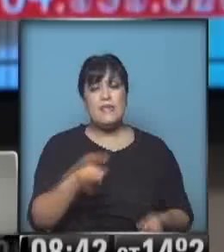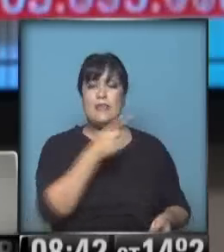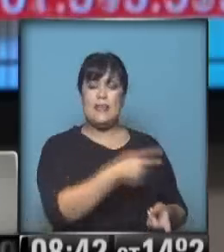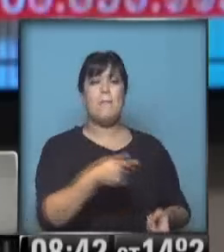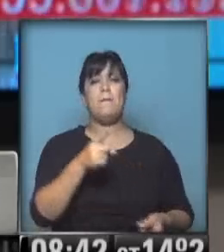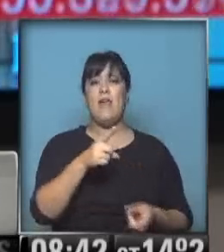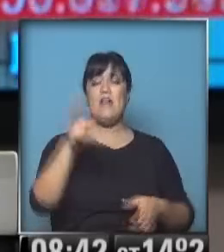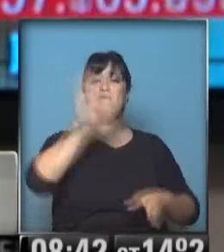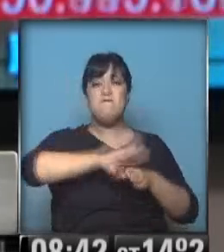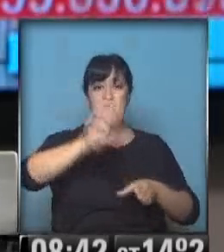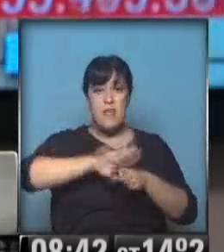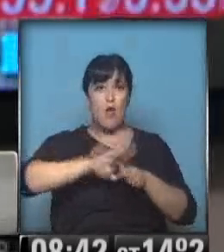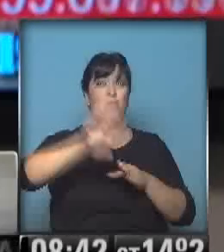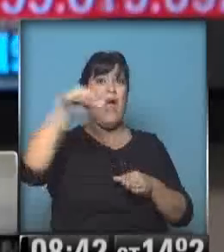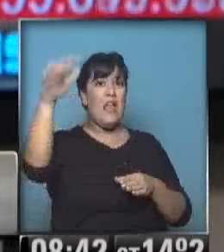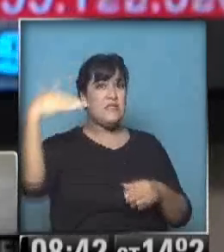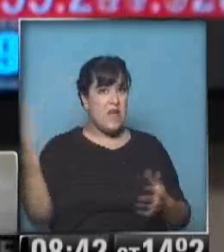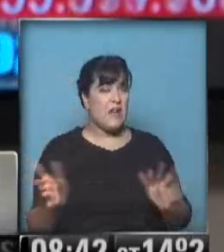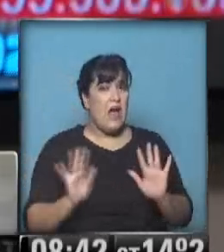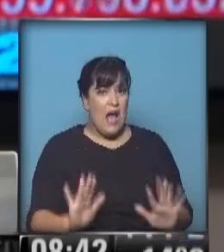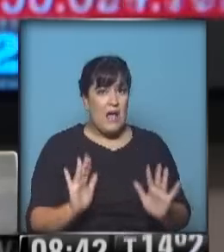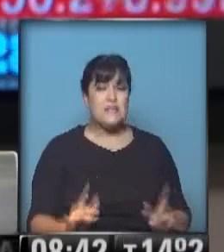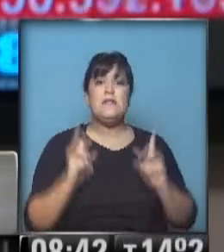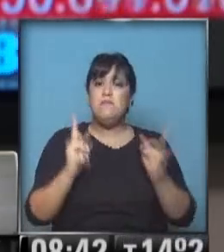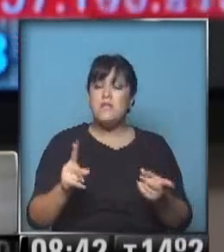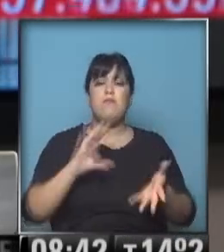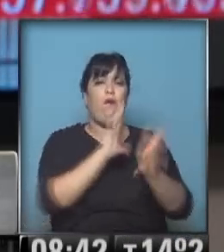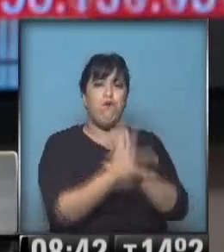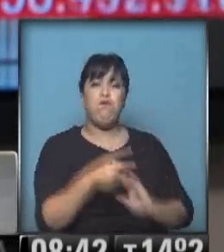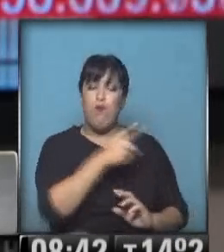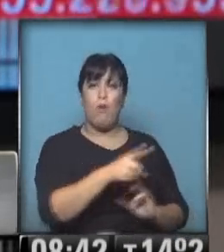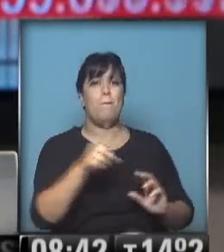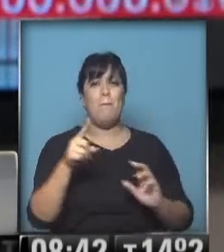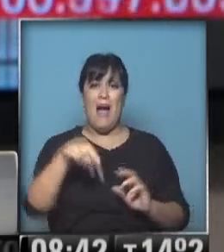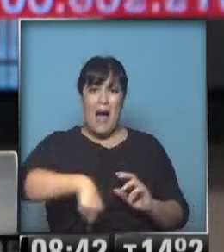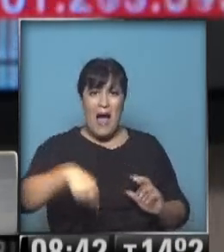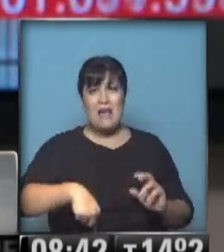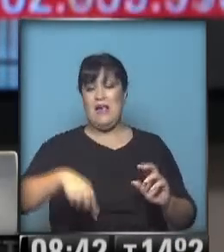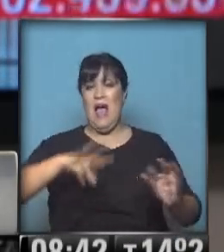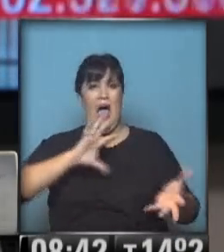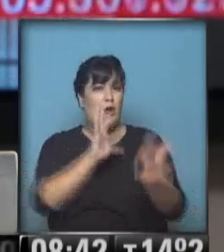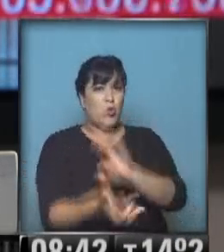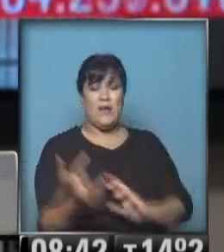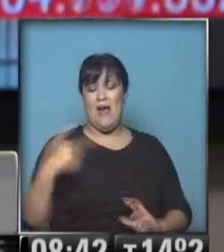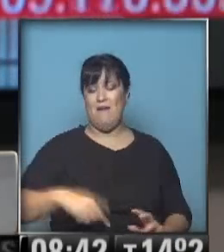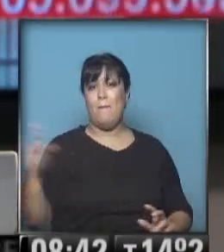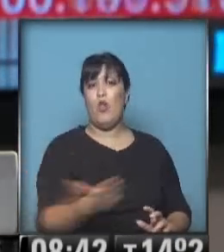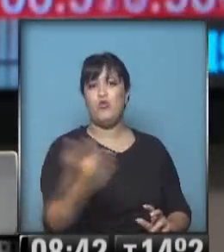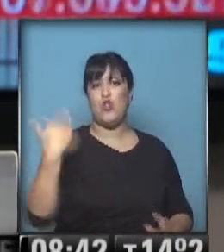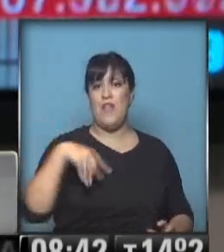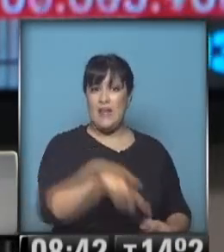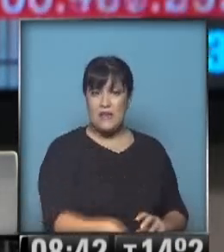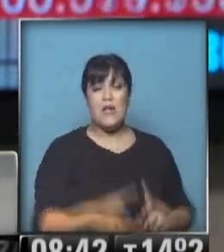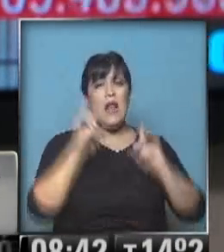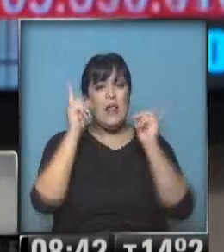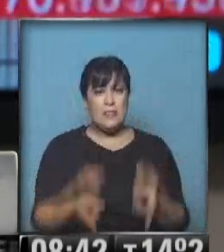una deuda externa que lo hiciera posible porque en la misma medida se estaba destruyendo la economía nacional y después cuando aparece la